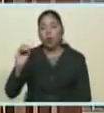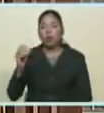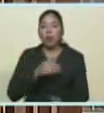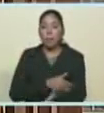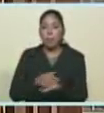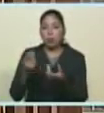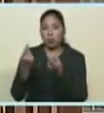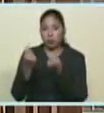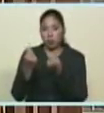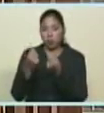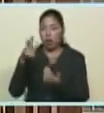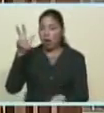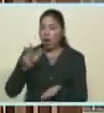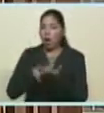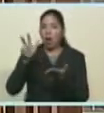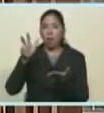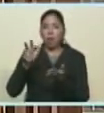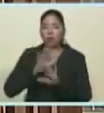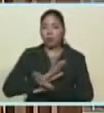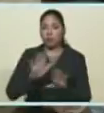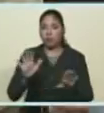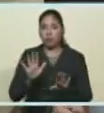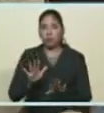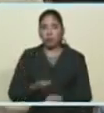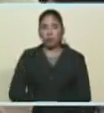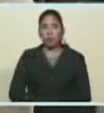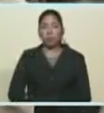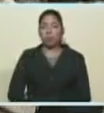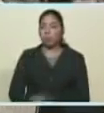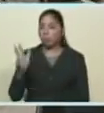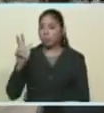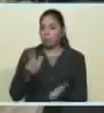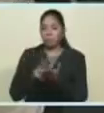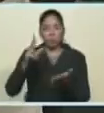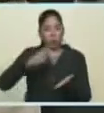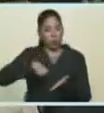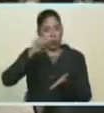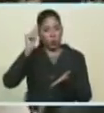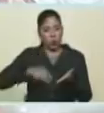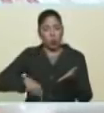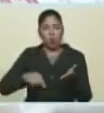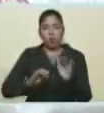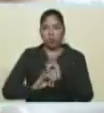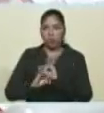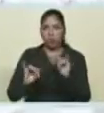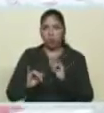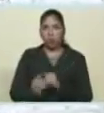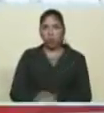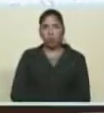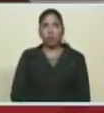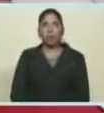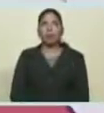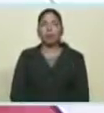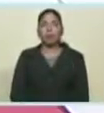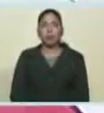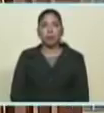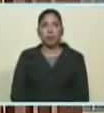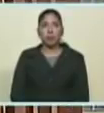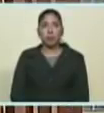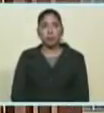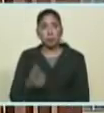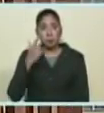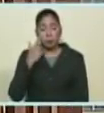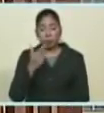1.753.250 millones de bolívares, aprobado año 2018. Plan Consejo Federal de Gobierno. Aquí están